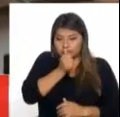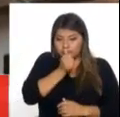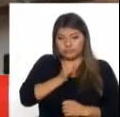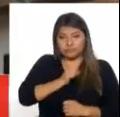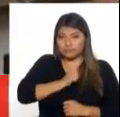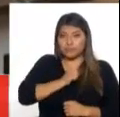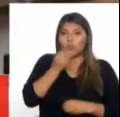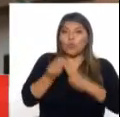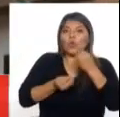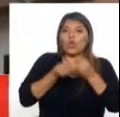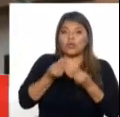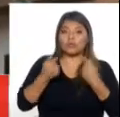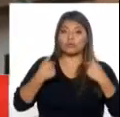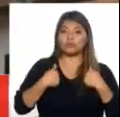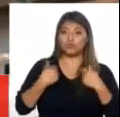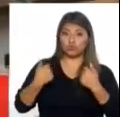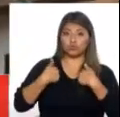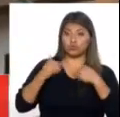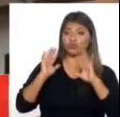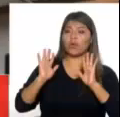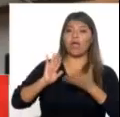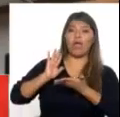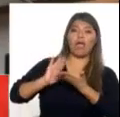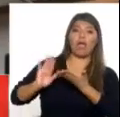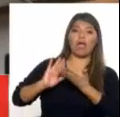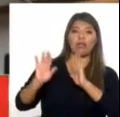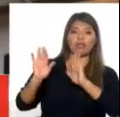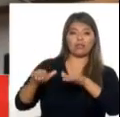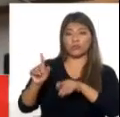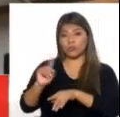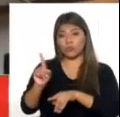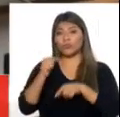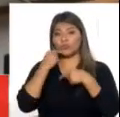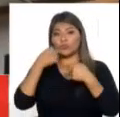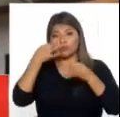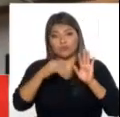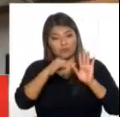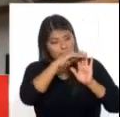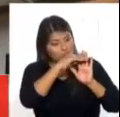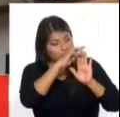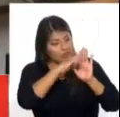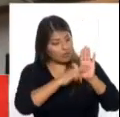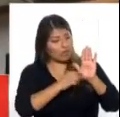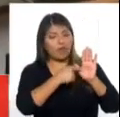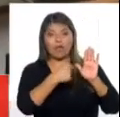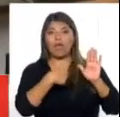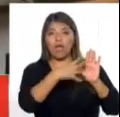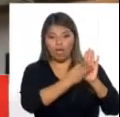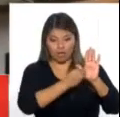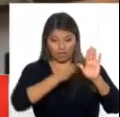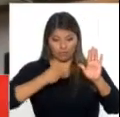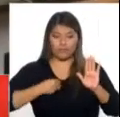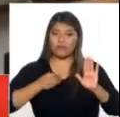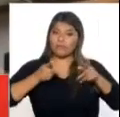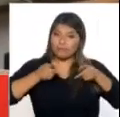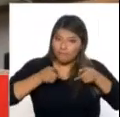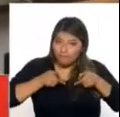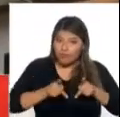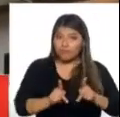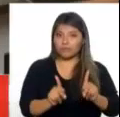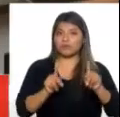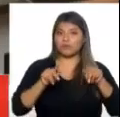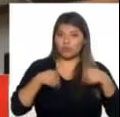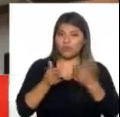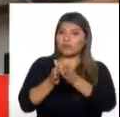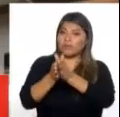lo dice, son personales. Y yo no he abusado de nada. Porque el reglamento del Congreso de la República me permite hacer a